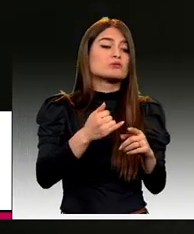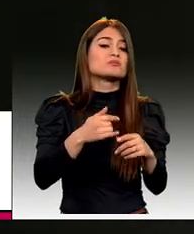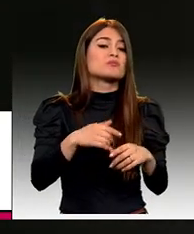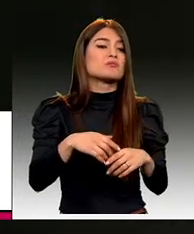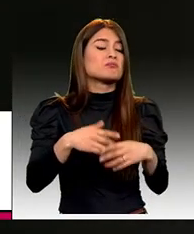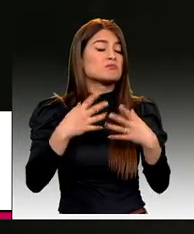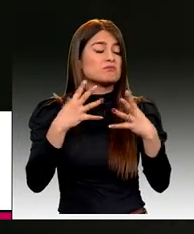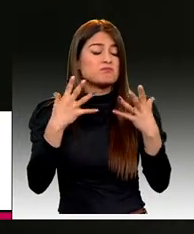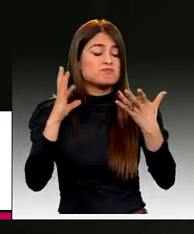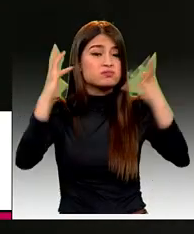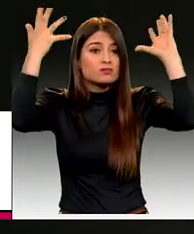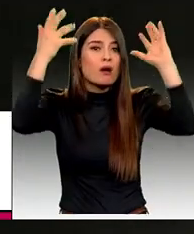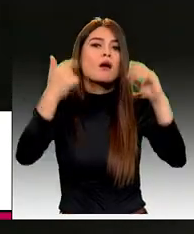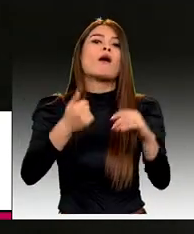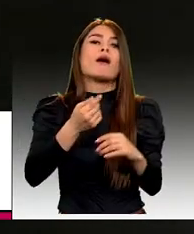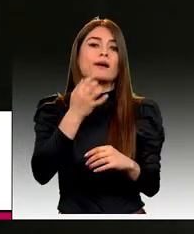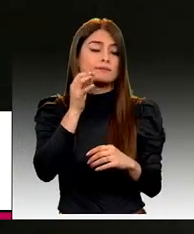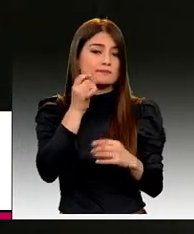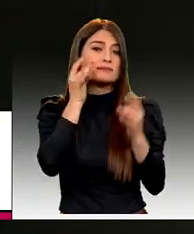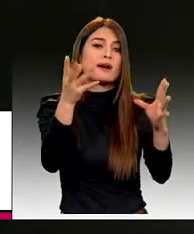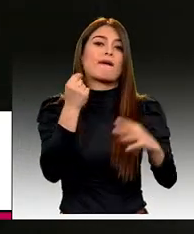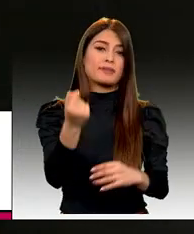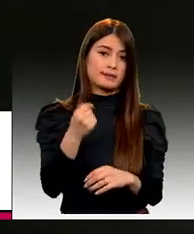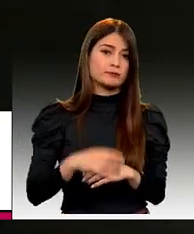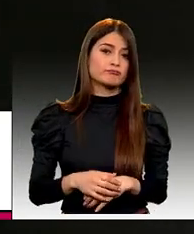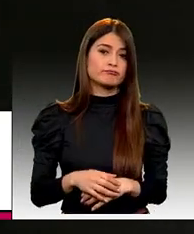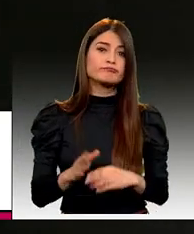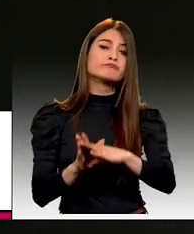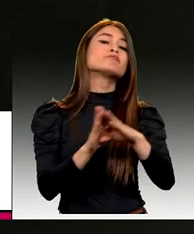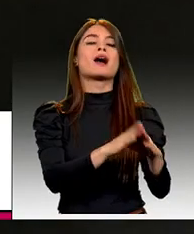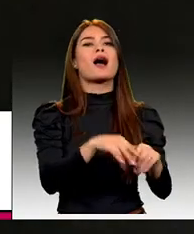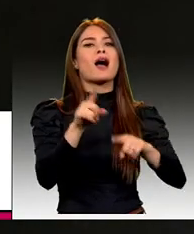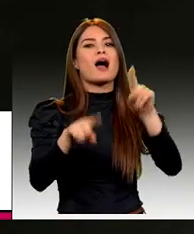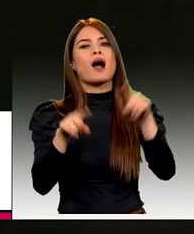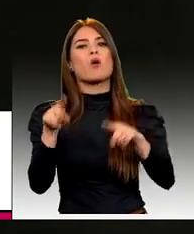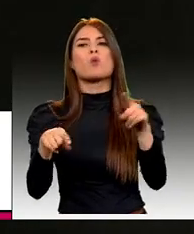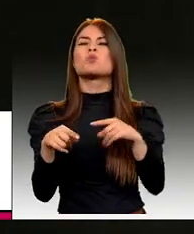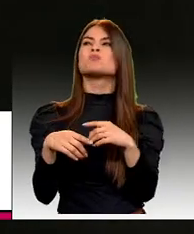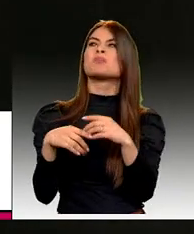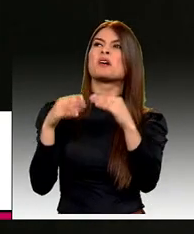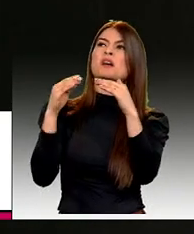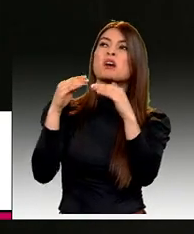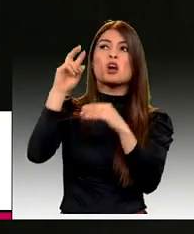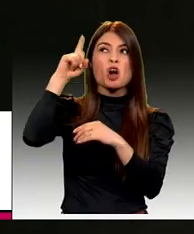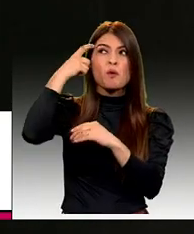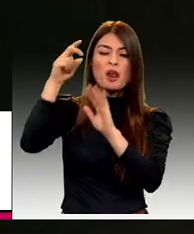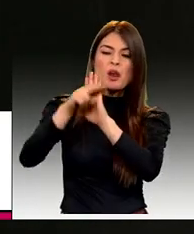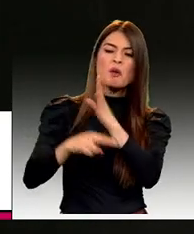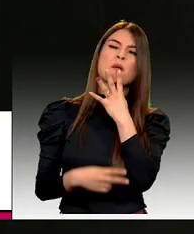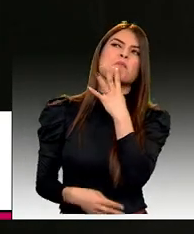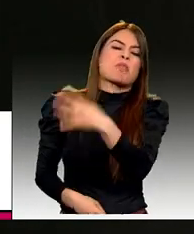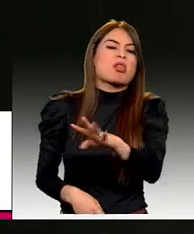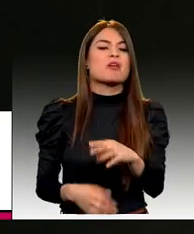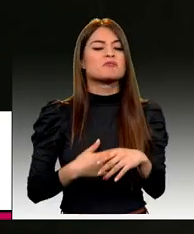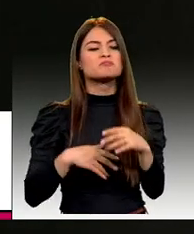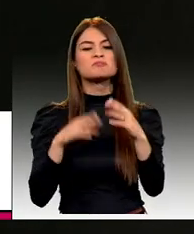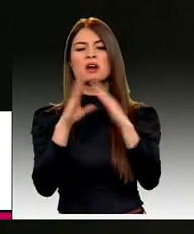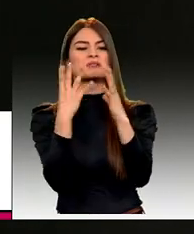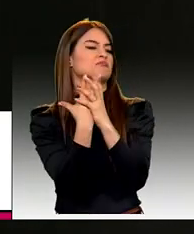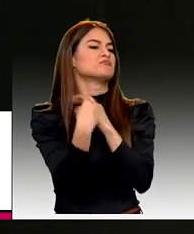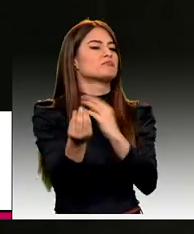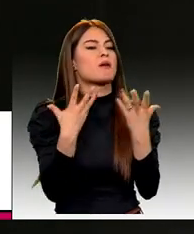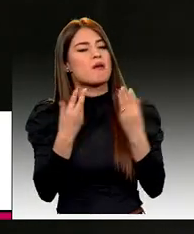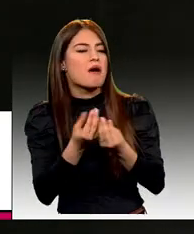que están buscando las maneras de escapar, entre comillas, a todas estas medidas con esas rumbas clandestinas o incluso buscando la manera de evadir a las